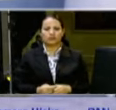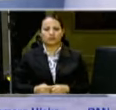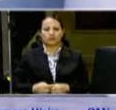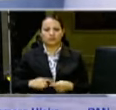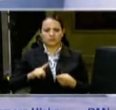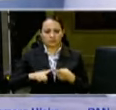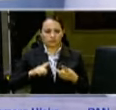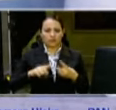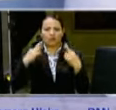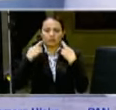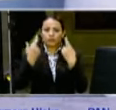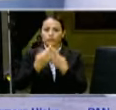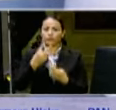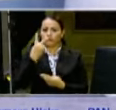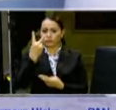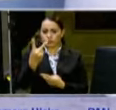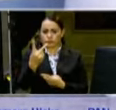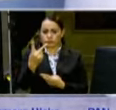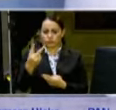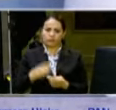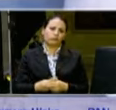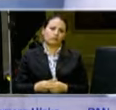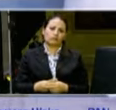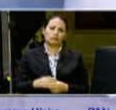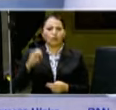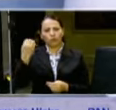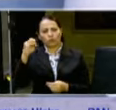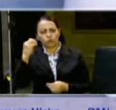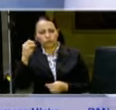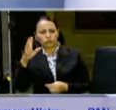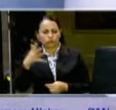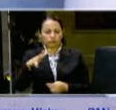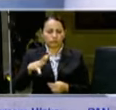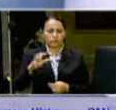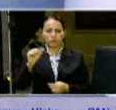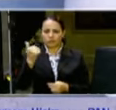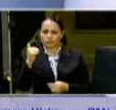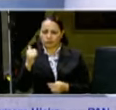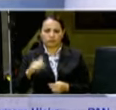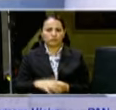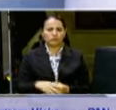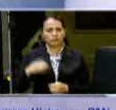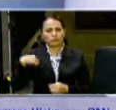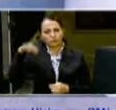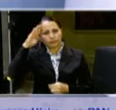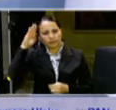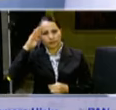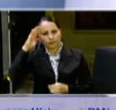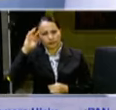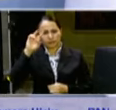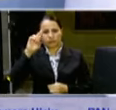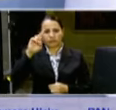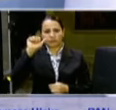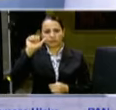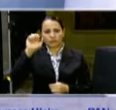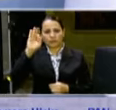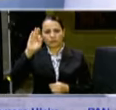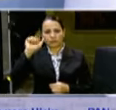2 reuniones, una durante el otoño y otra durante el octubre, y se pensó en Rafael Fernández de